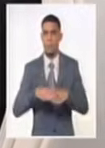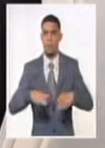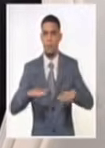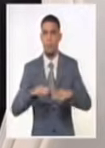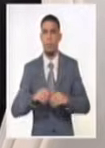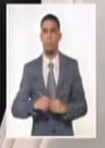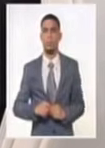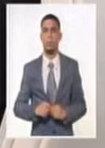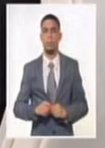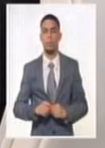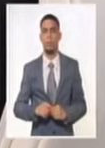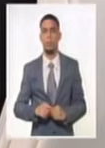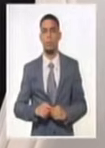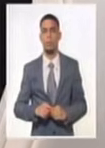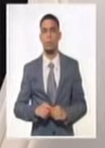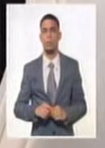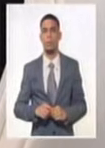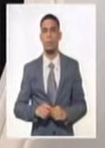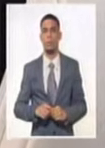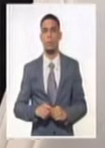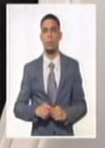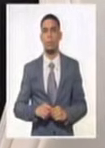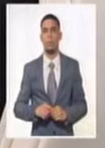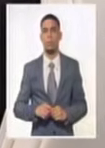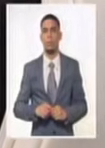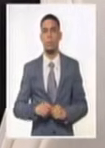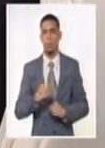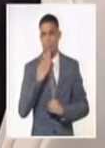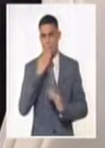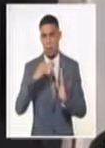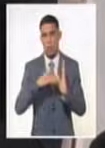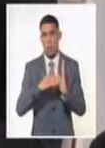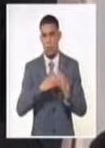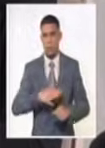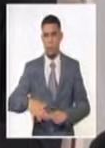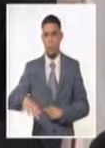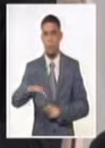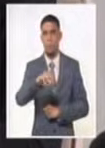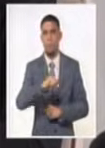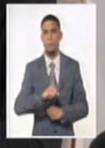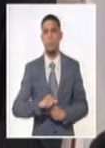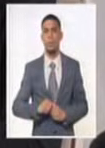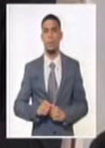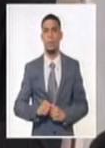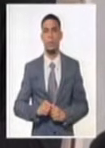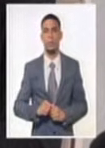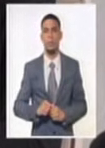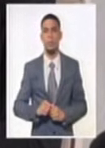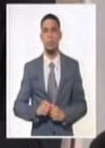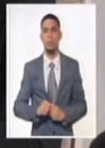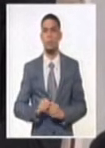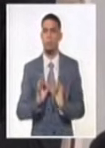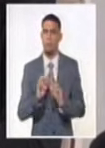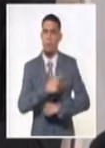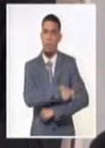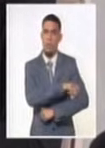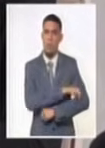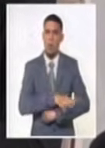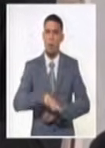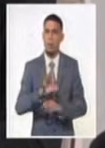eso se ha venido implementando. Bueno, Randy, muy buenas tardes a ti, a todo nuestro pueblo que sigue el